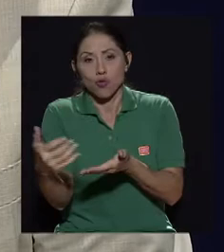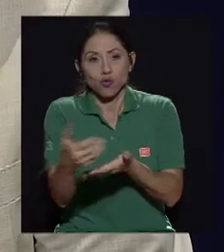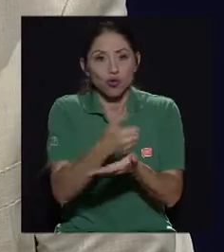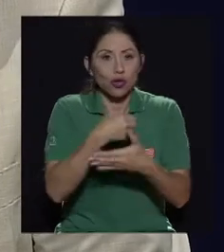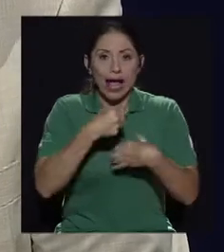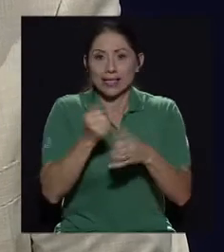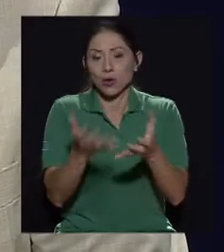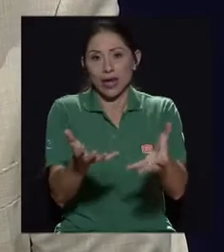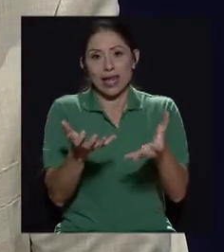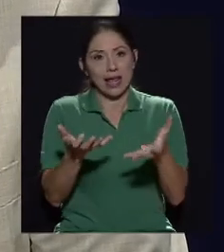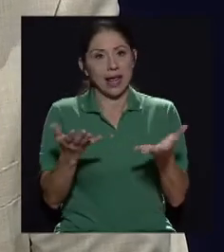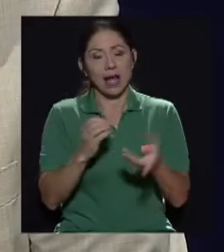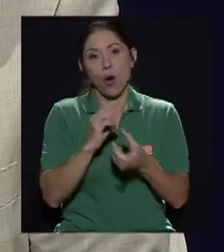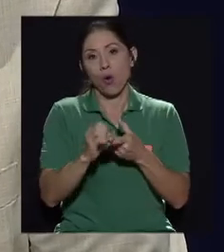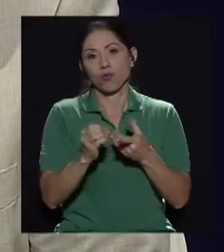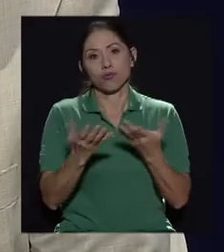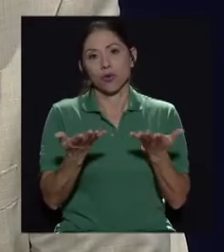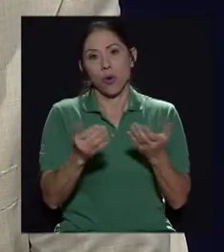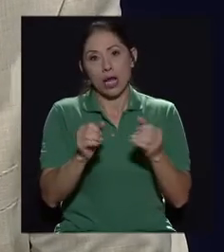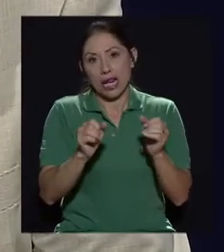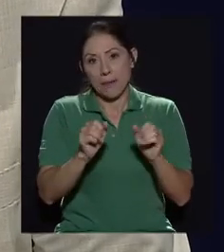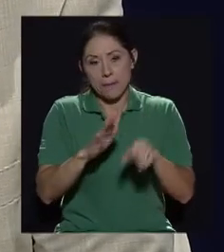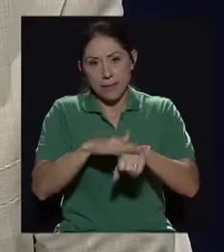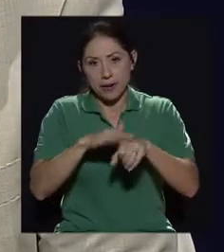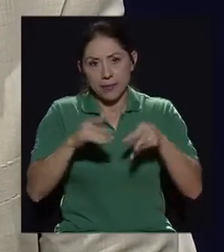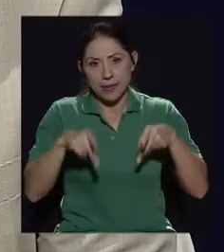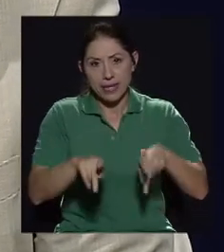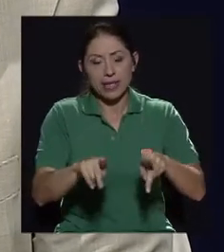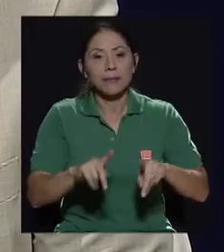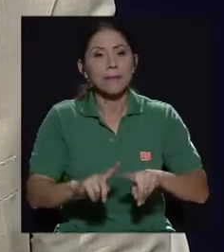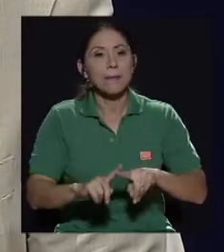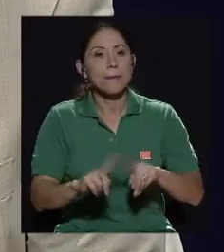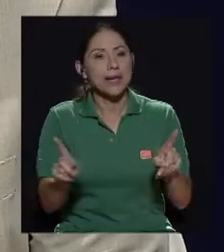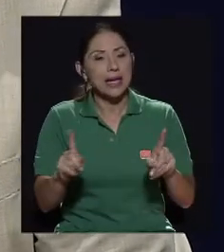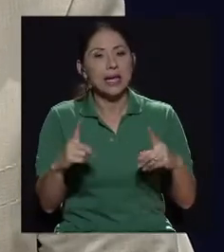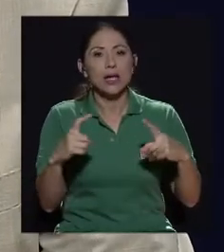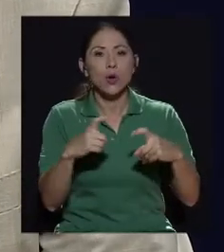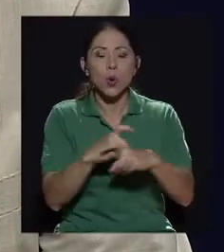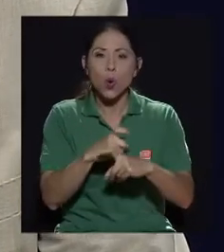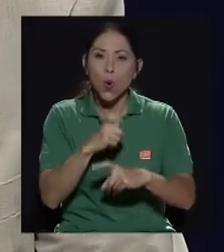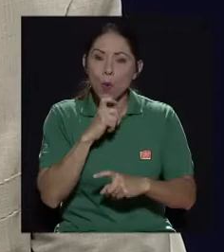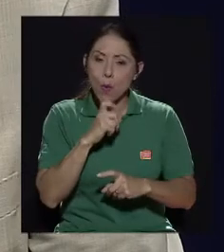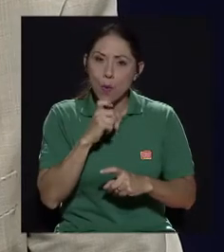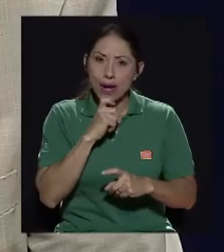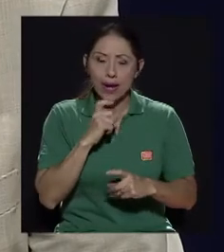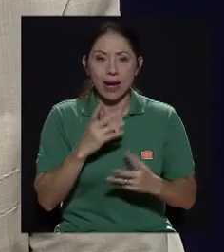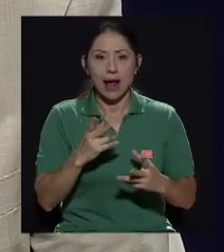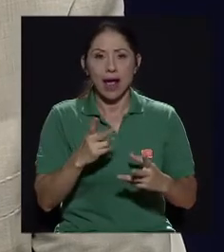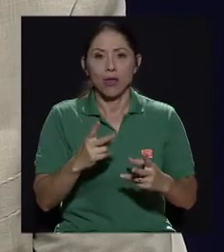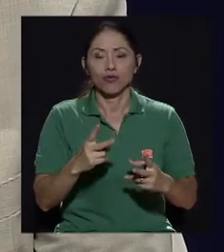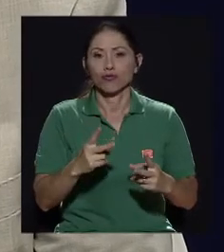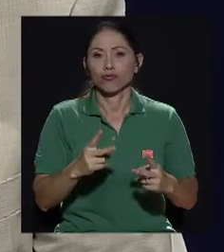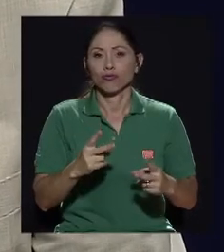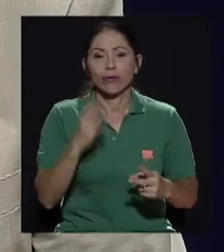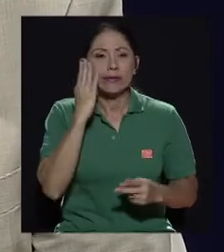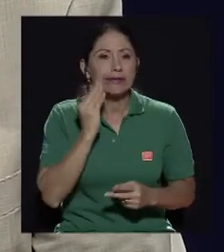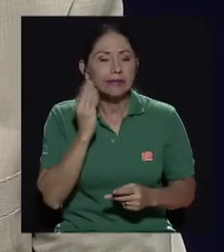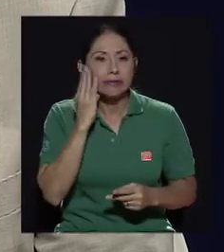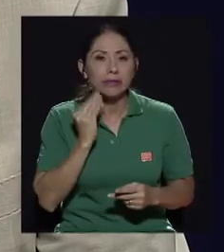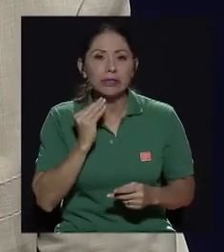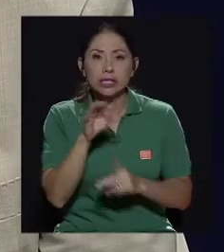que le permiten pero si éste fue muy complicado vivir este la situación